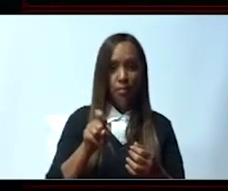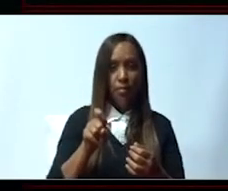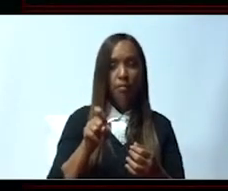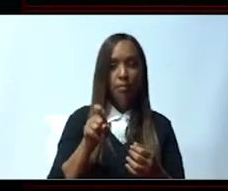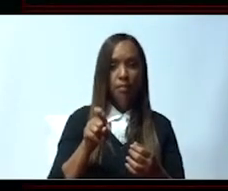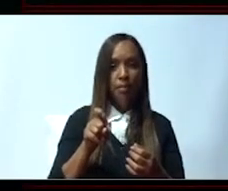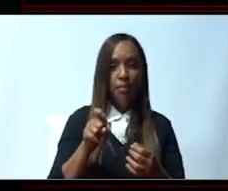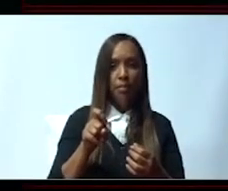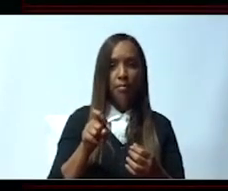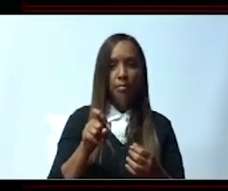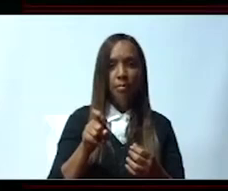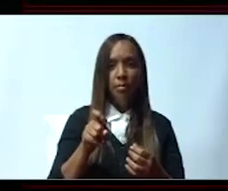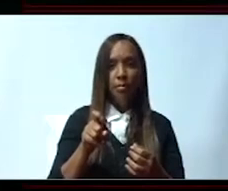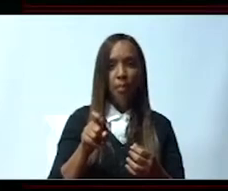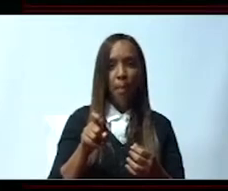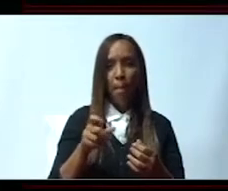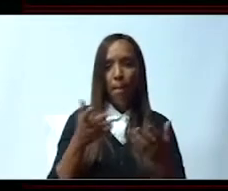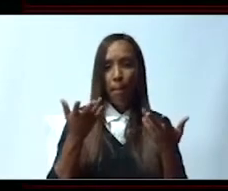Estamos votando.